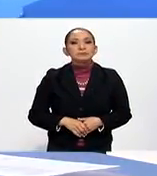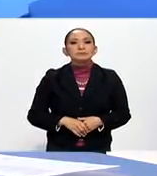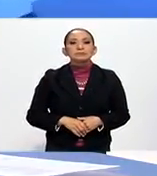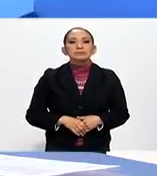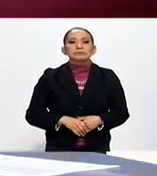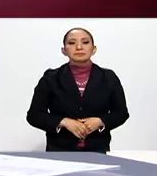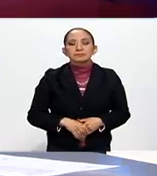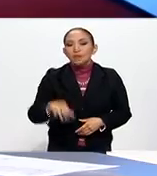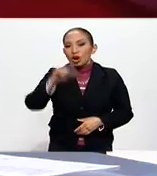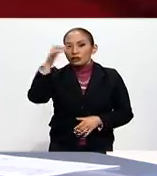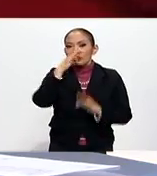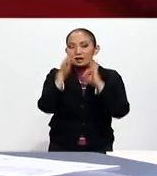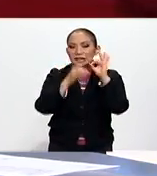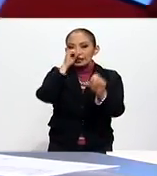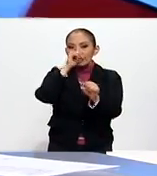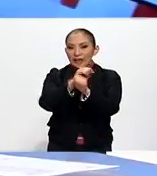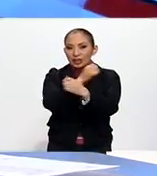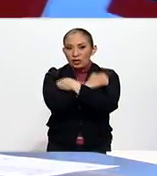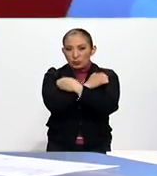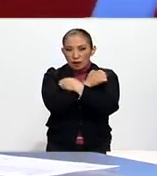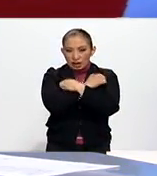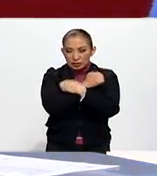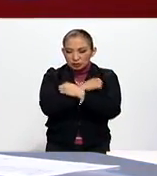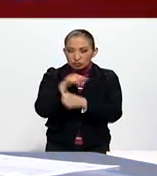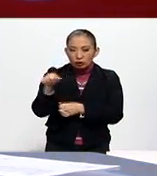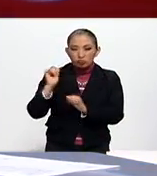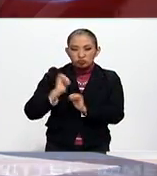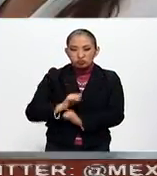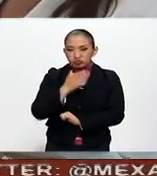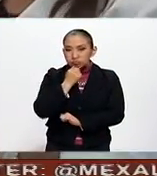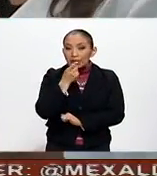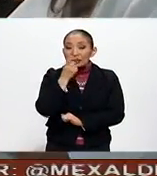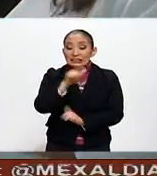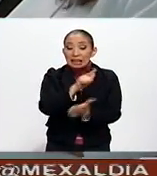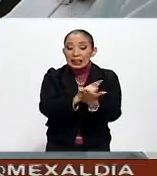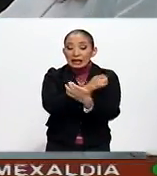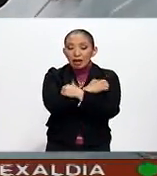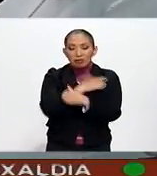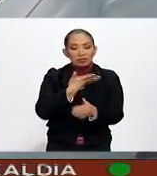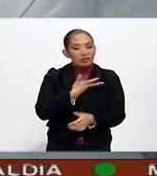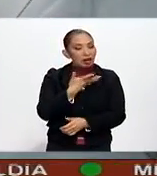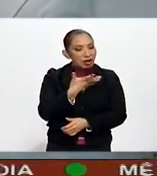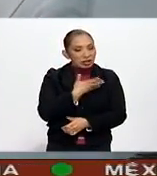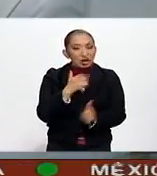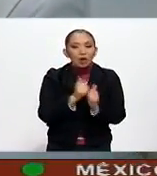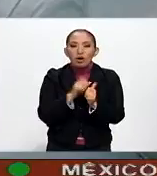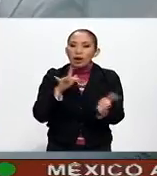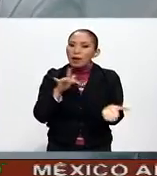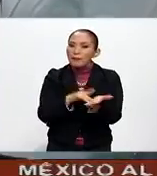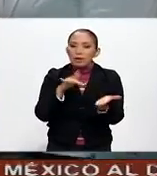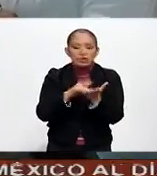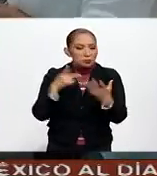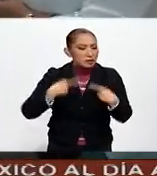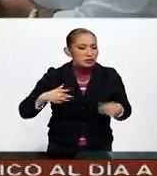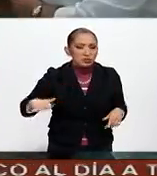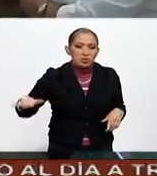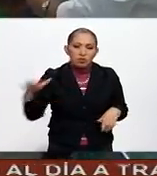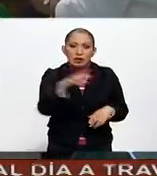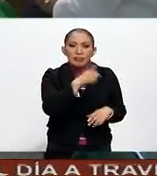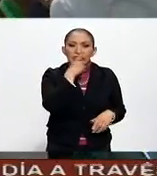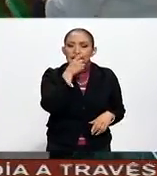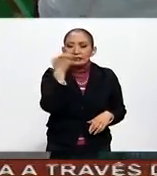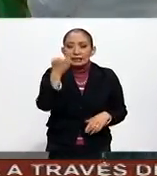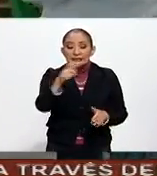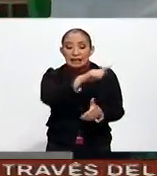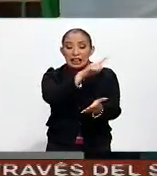otra información, el secretario de Educación Pública, Aurelio Nuño, aseguró que la reforma educativa cuenta con el apoyo de la sociedad. Y es que dijo,